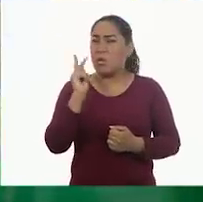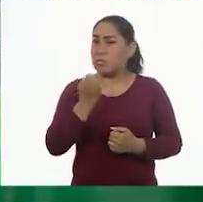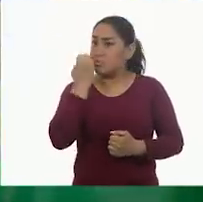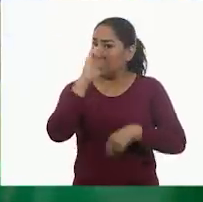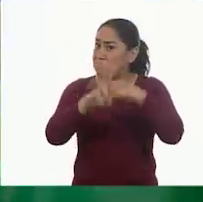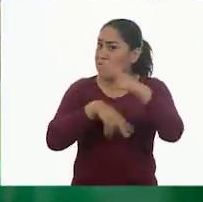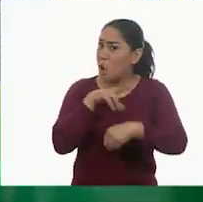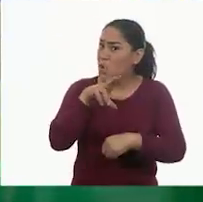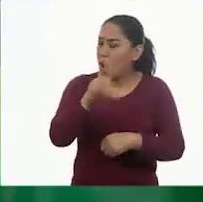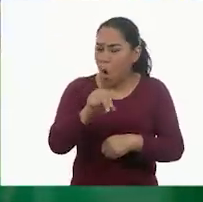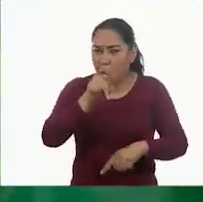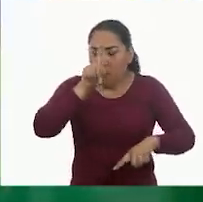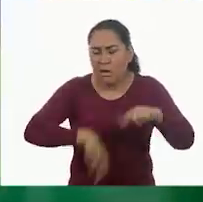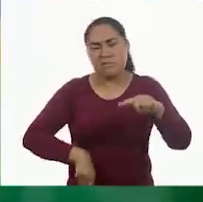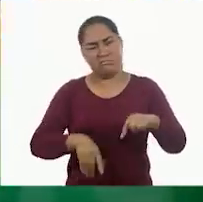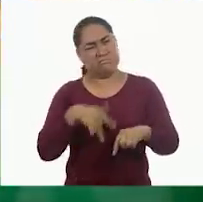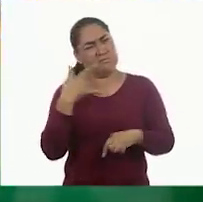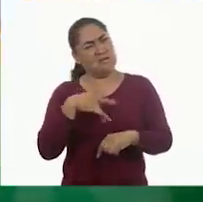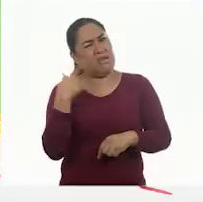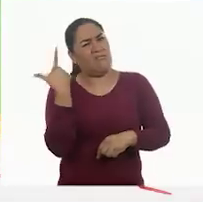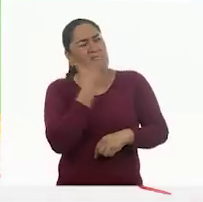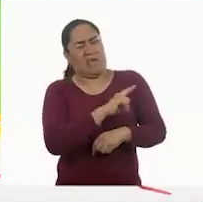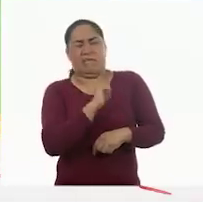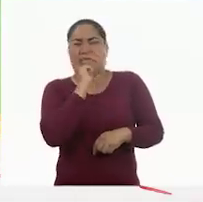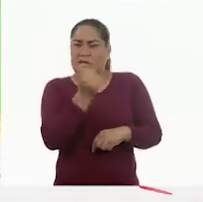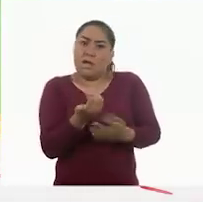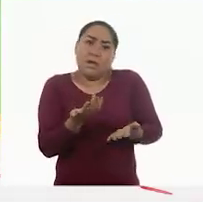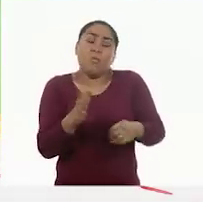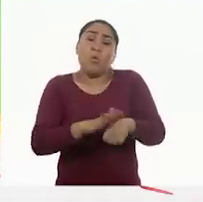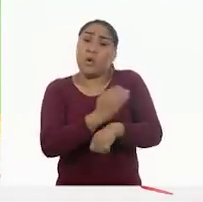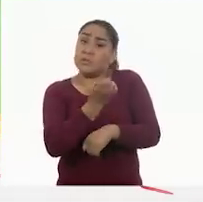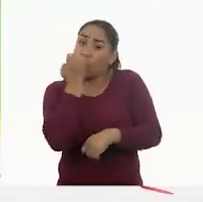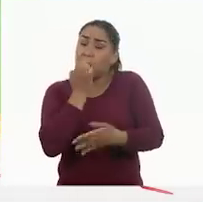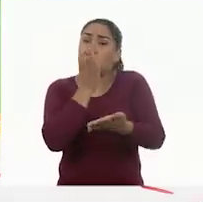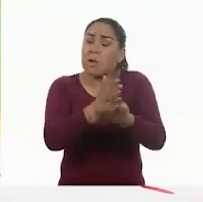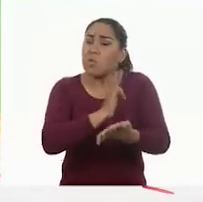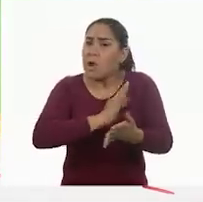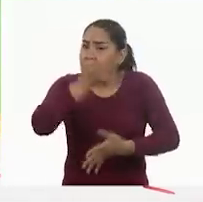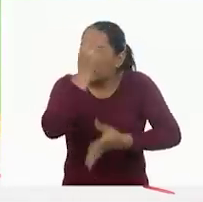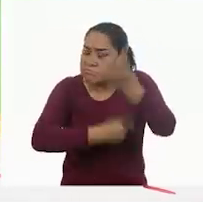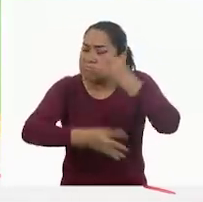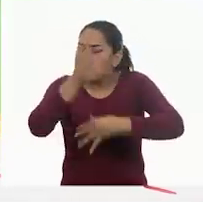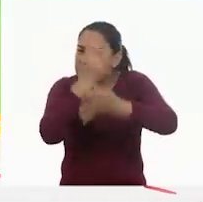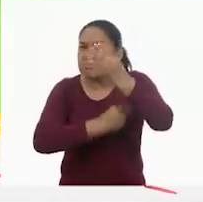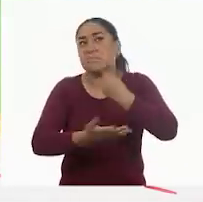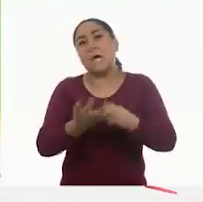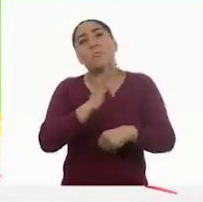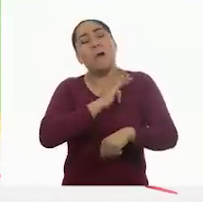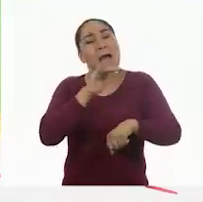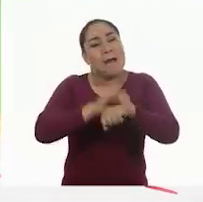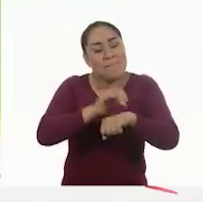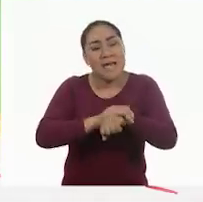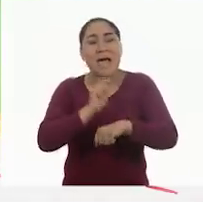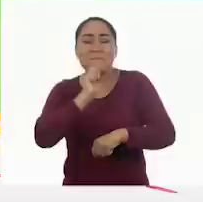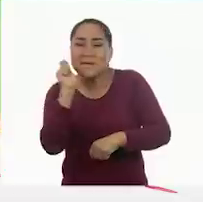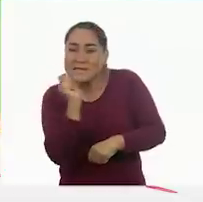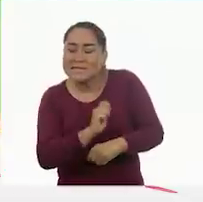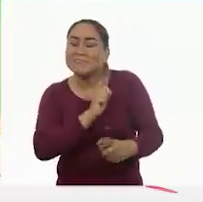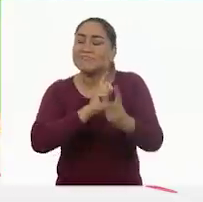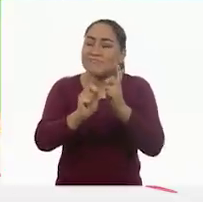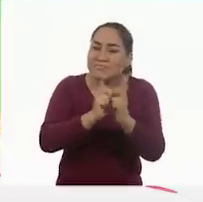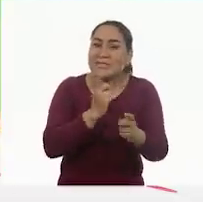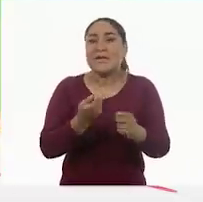porque en la escuela uno aprende muchas cosas, además de que puede uno hacer amistades, conocer Bien.